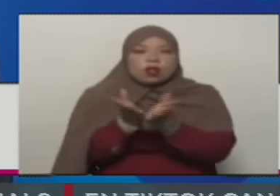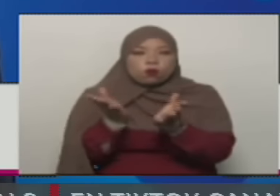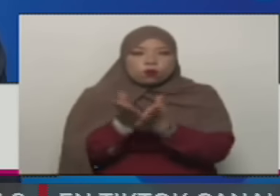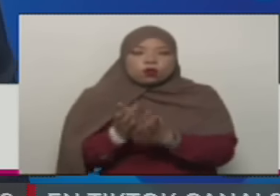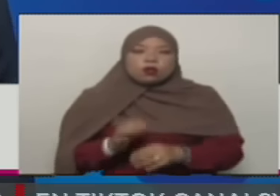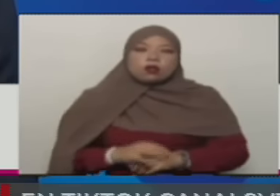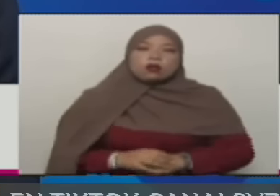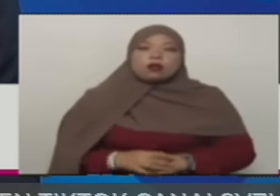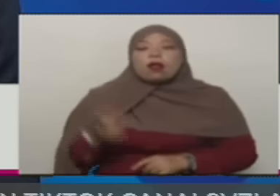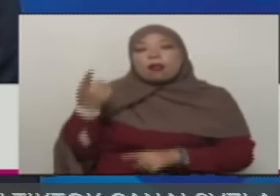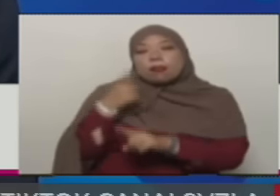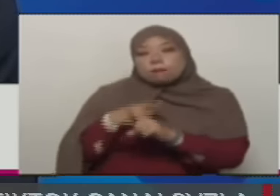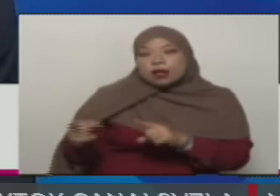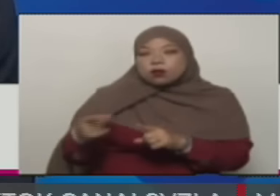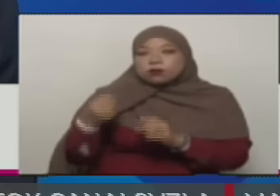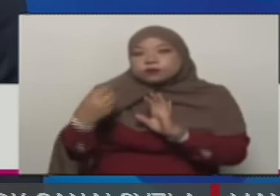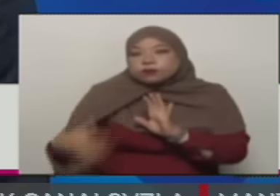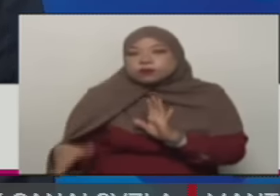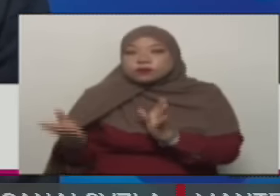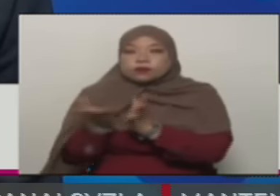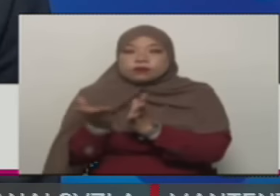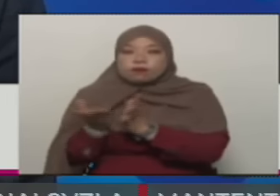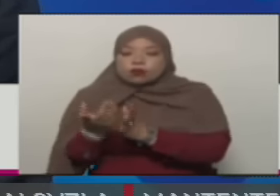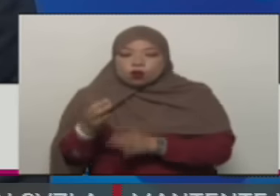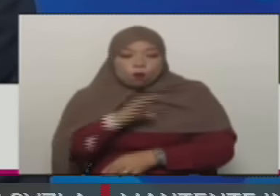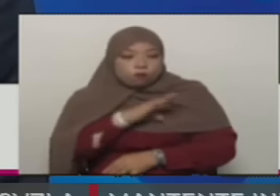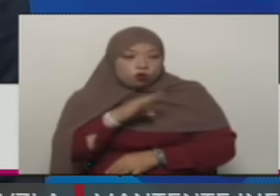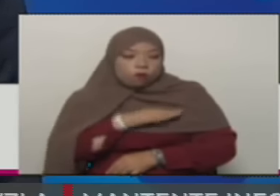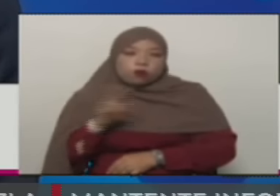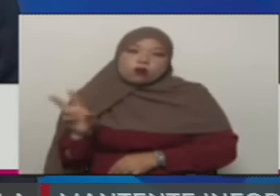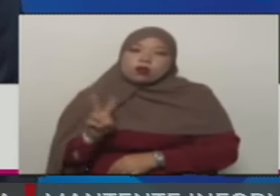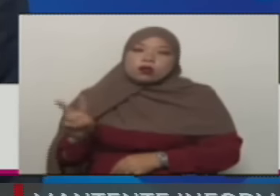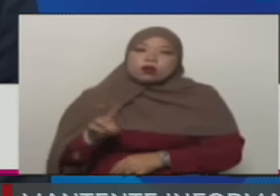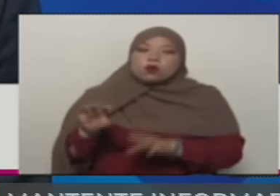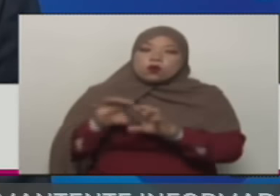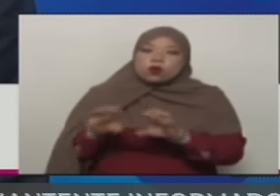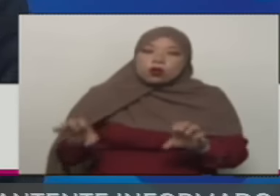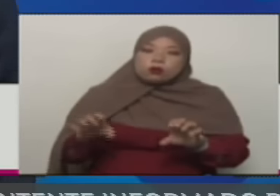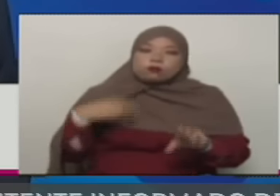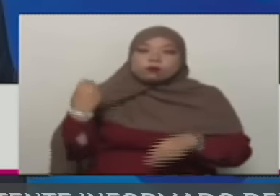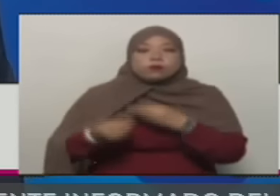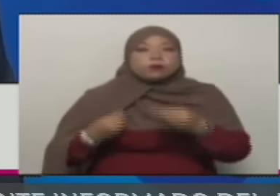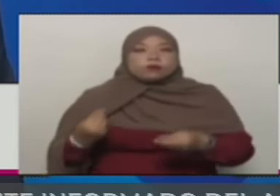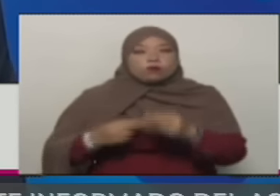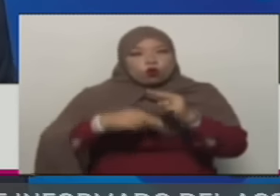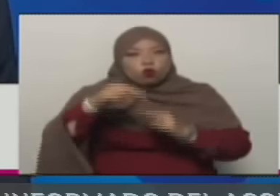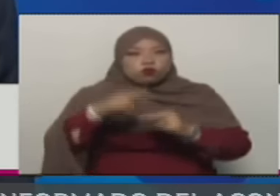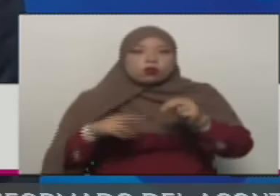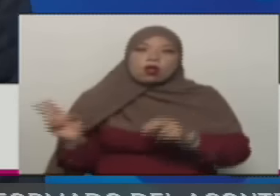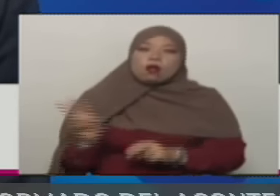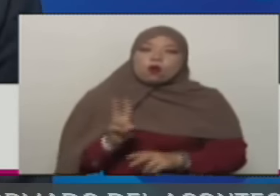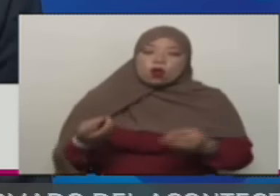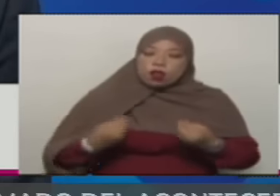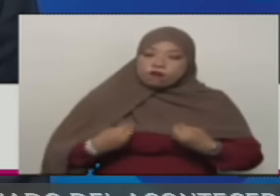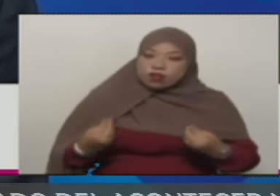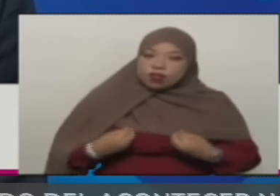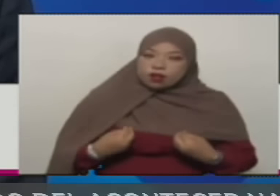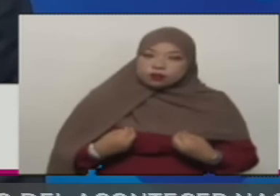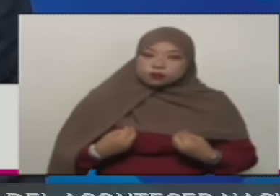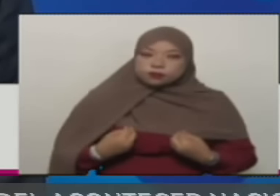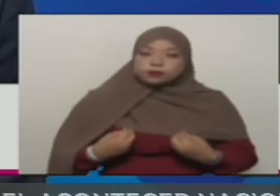Pero la otra dimensión de la calidad es que tiene que ser pertinente para el país. Es decir, la educación nos tiene que servir para construir el país que soñamos. Si queremos un